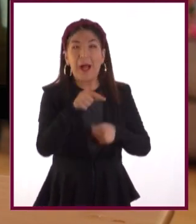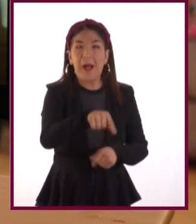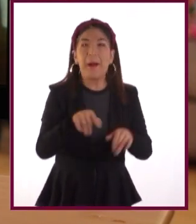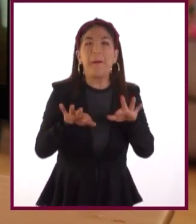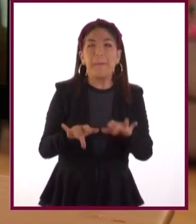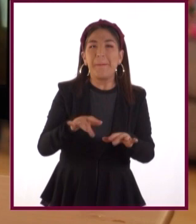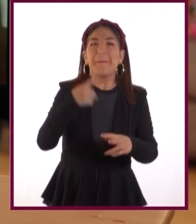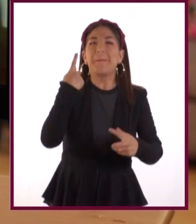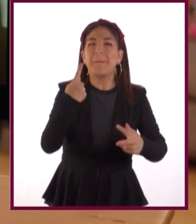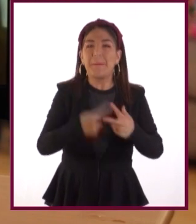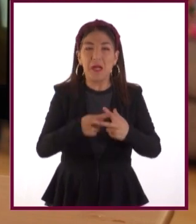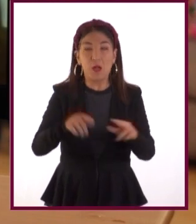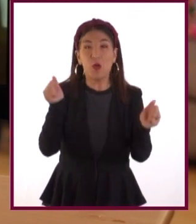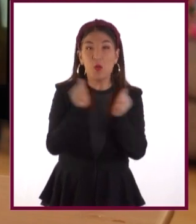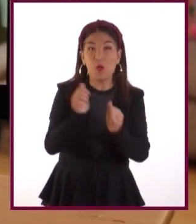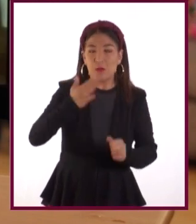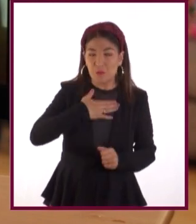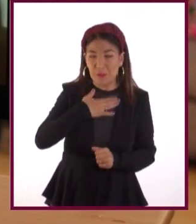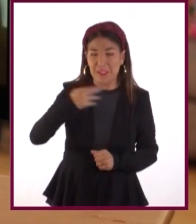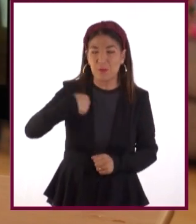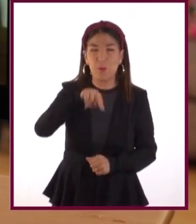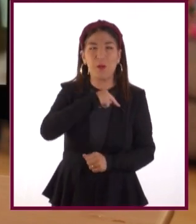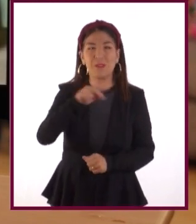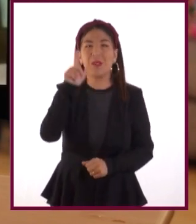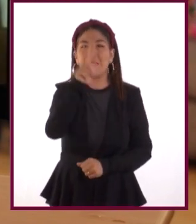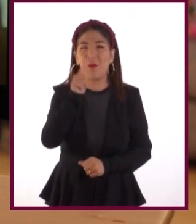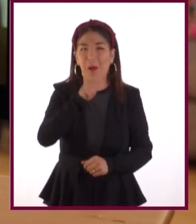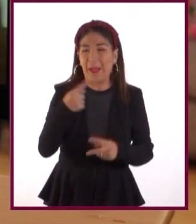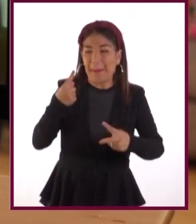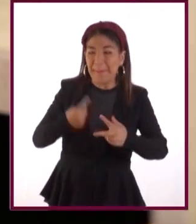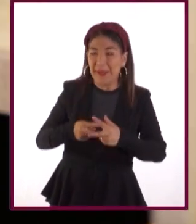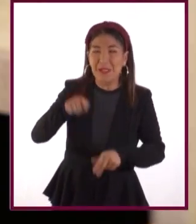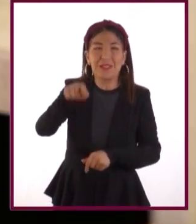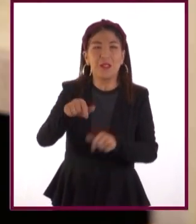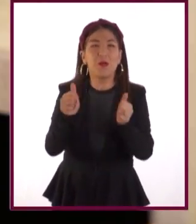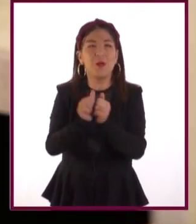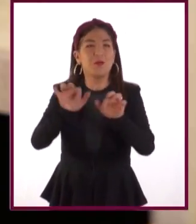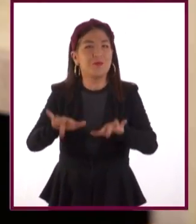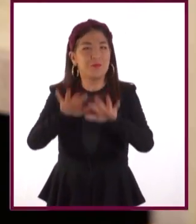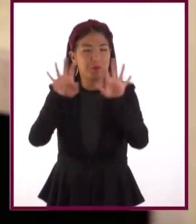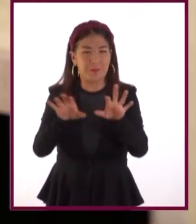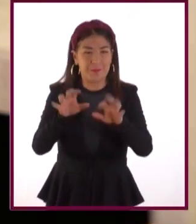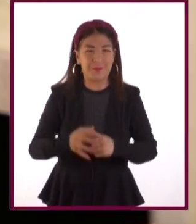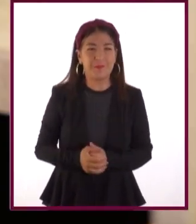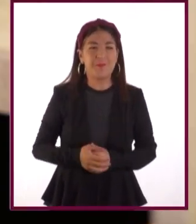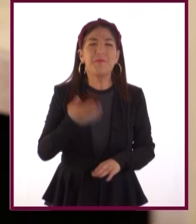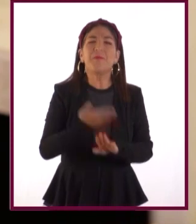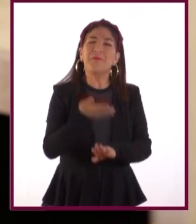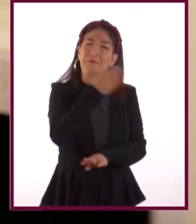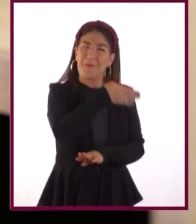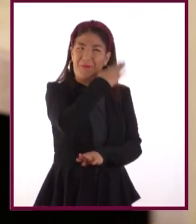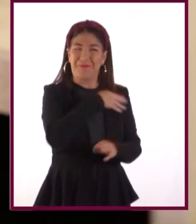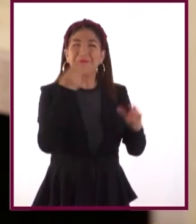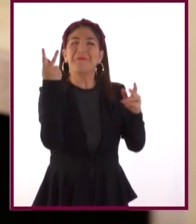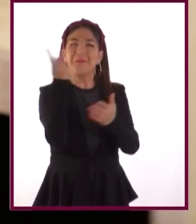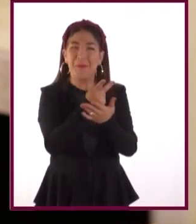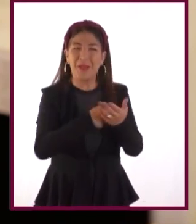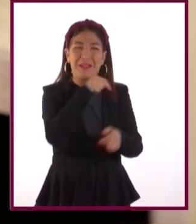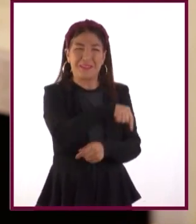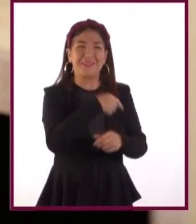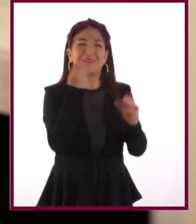nuestro algoritmo, pero como en un lenguaje que nosotros podamos entender. En otros programas hemos visto cómo